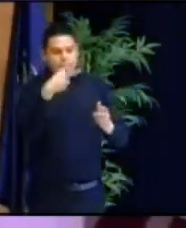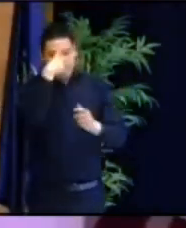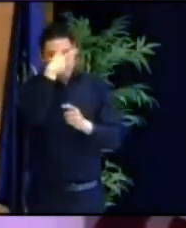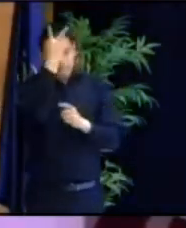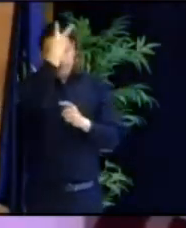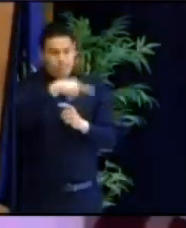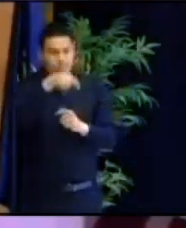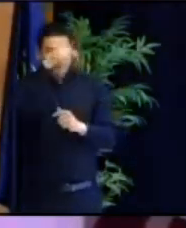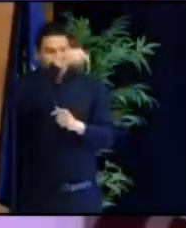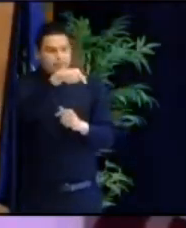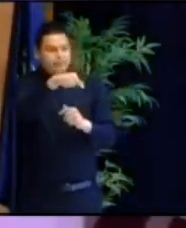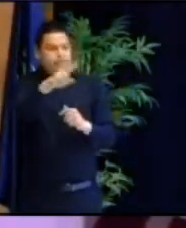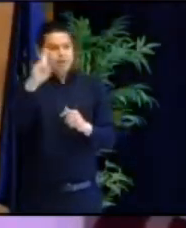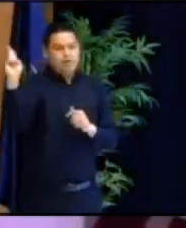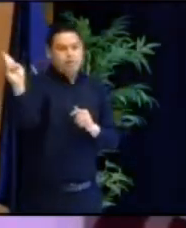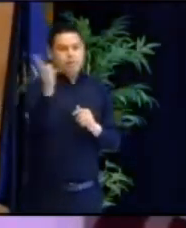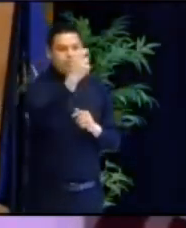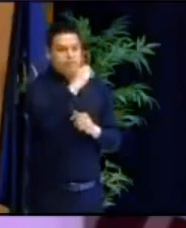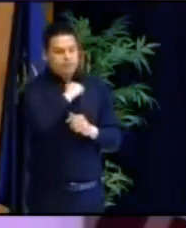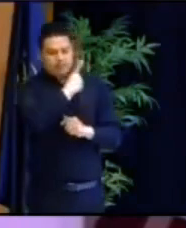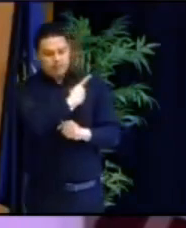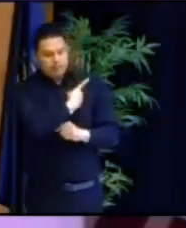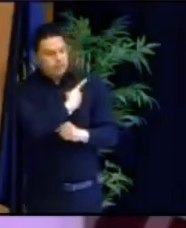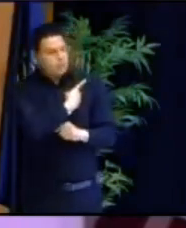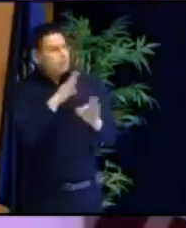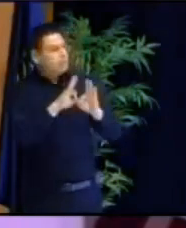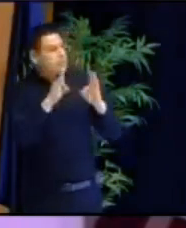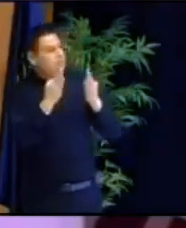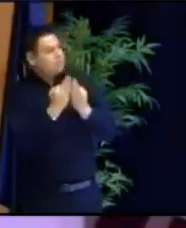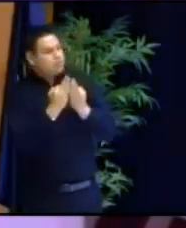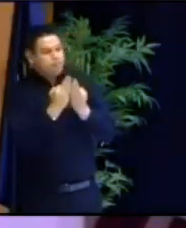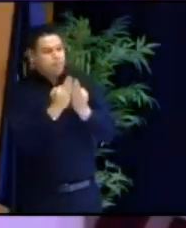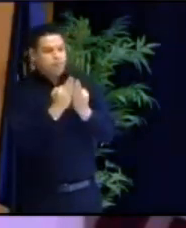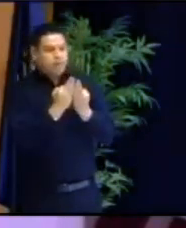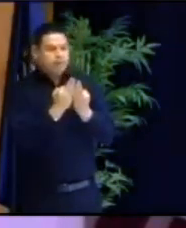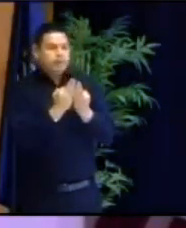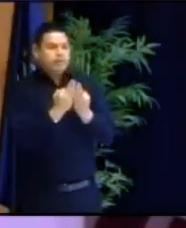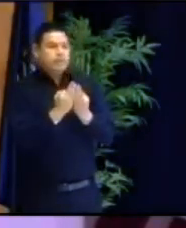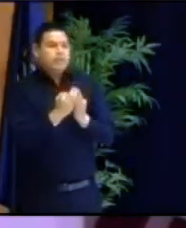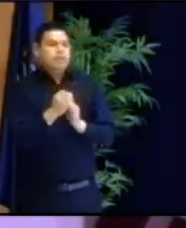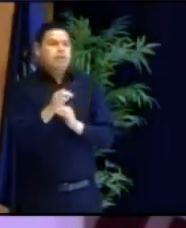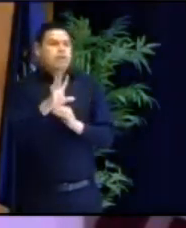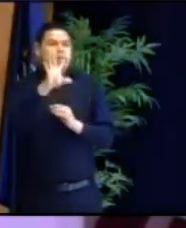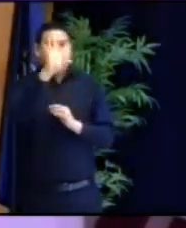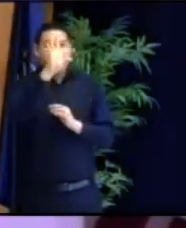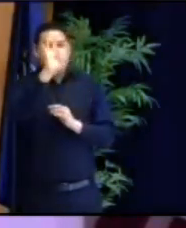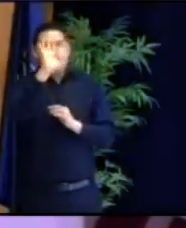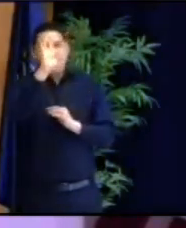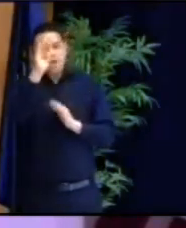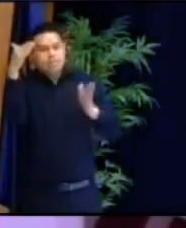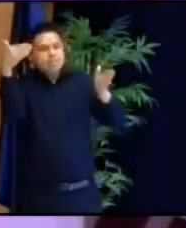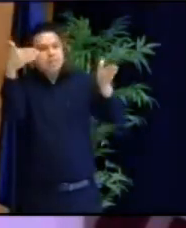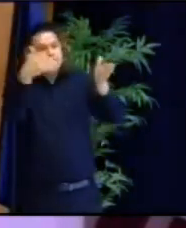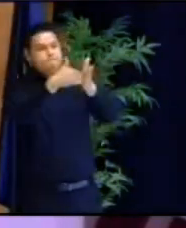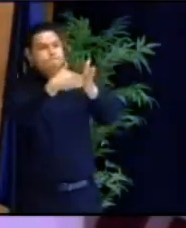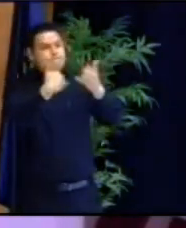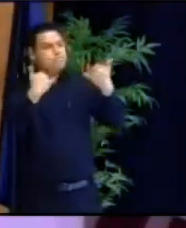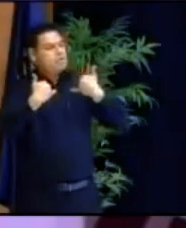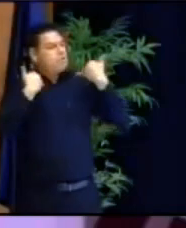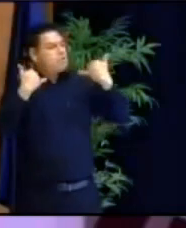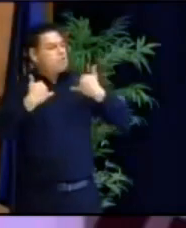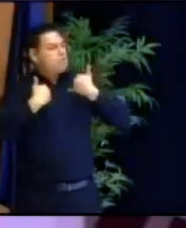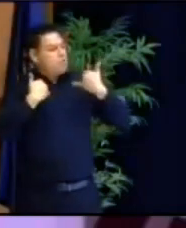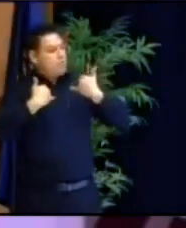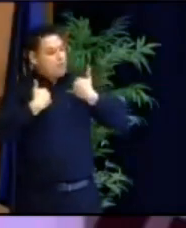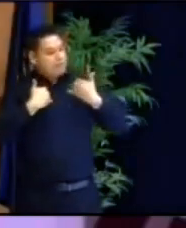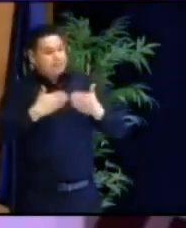la Universidad de la Salud. Así que hoy son 40,000 jóvenes que antes no tenían el